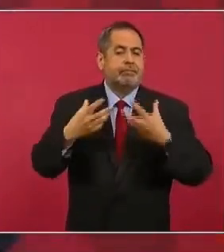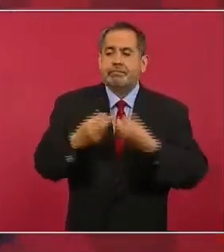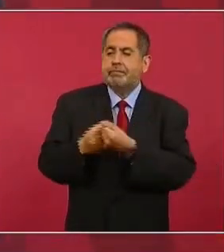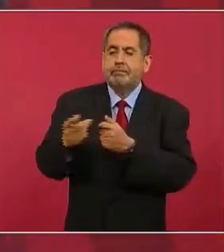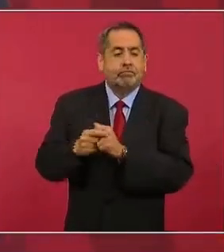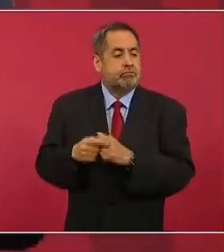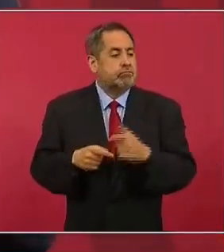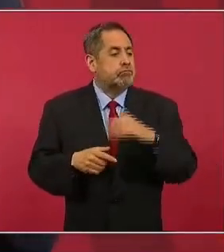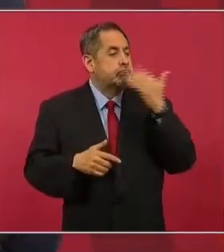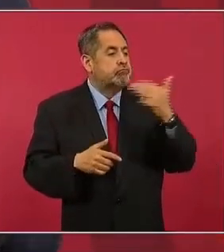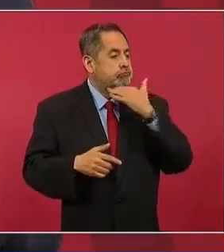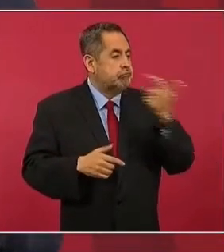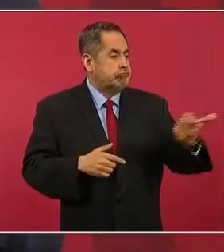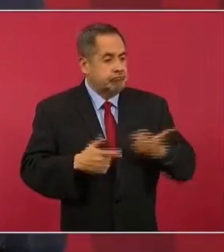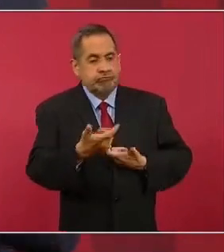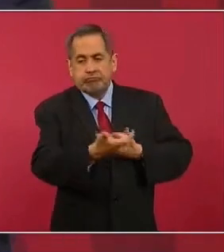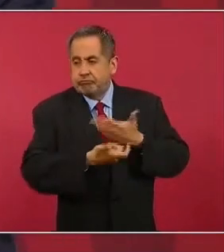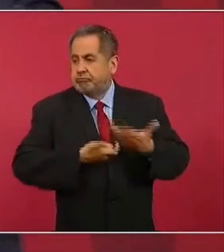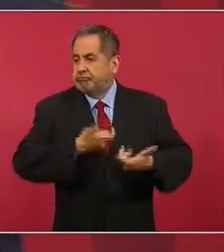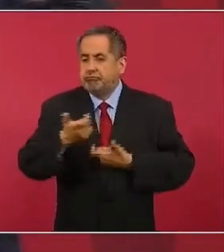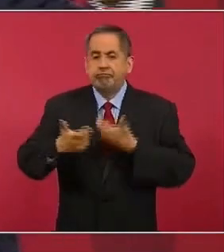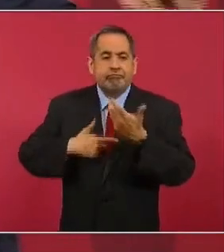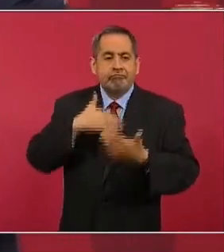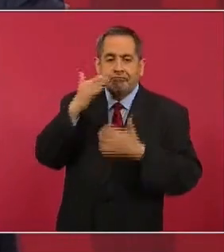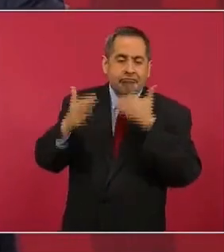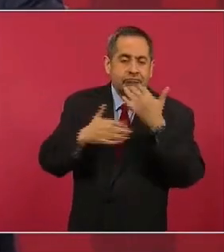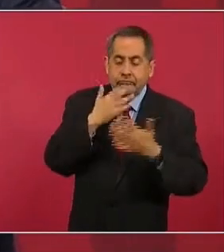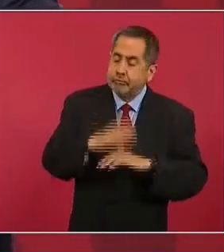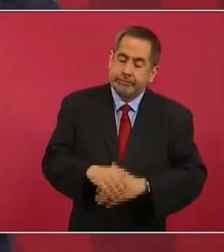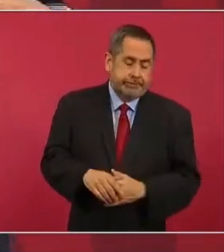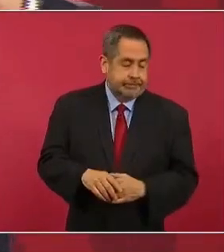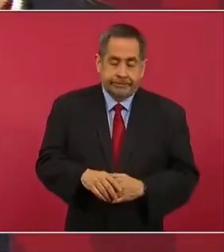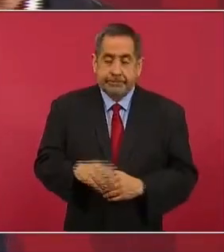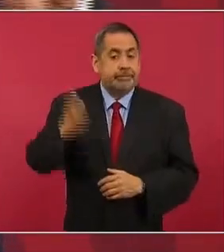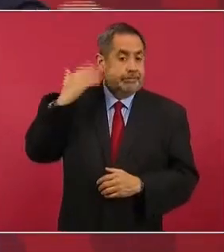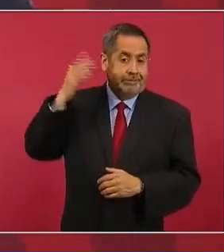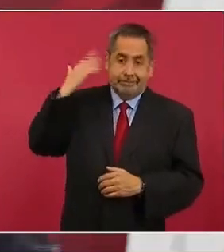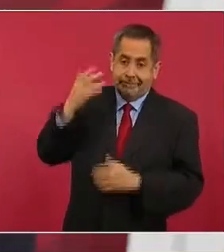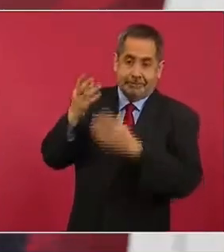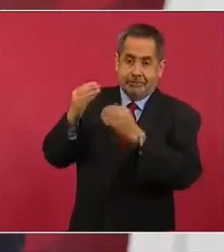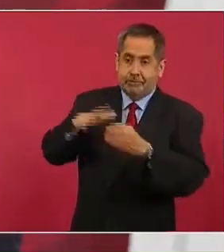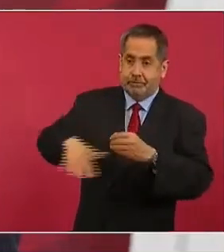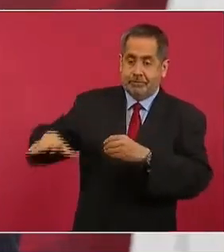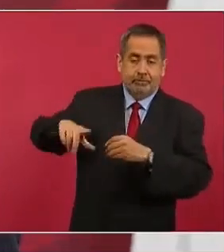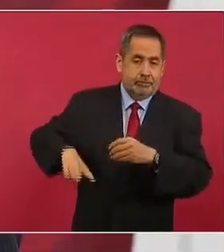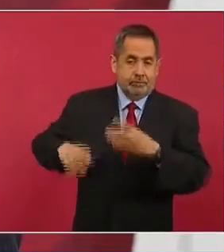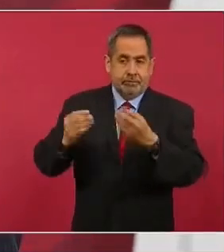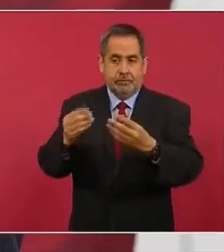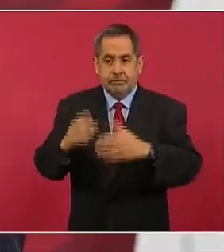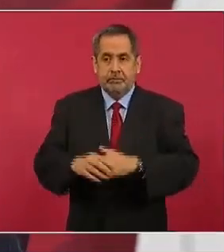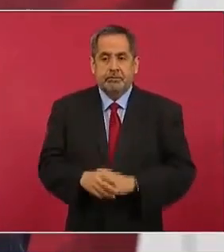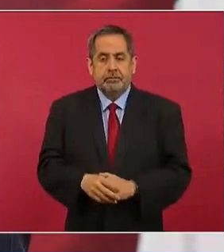de la corrupción que imperaba en el gobierno.